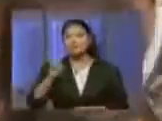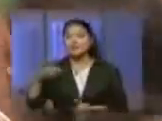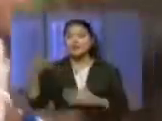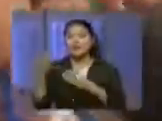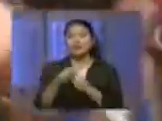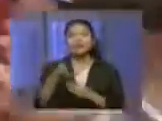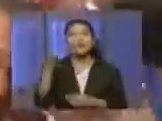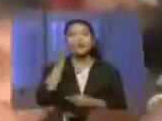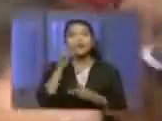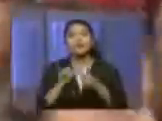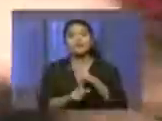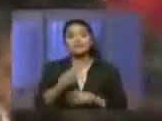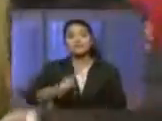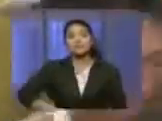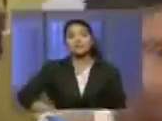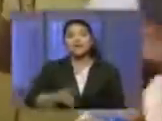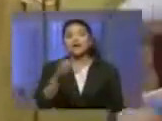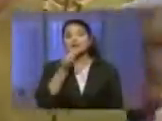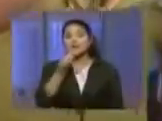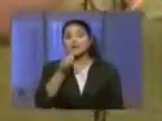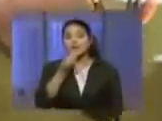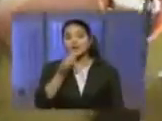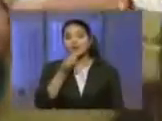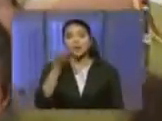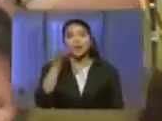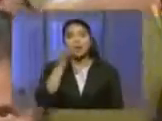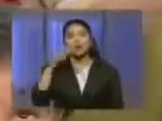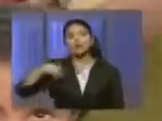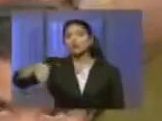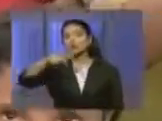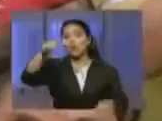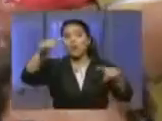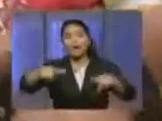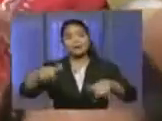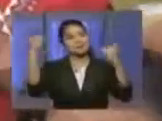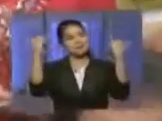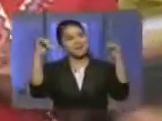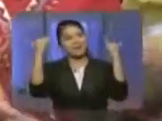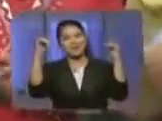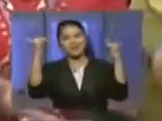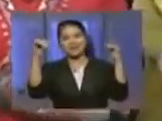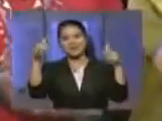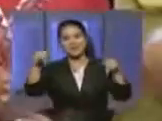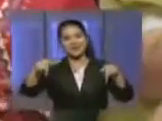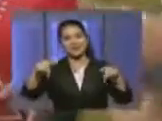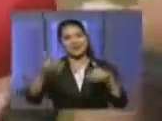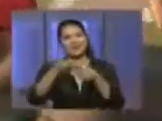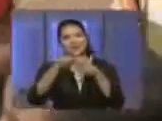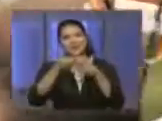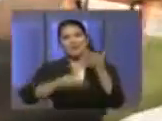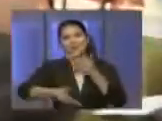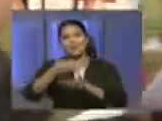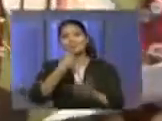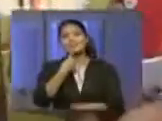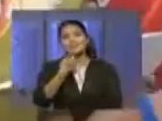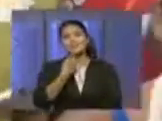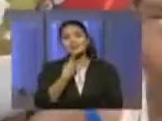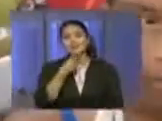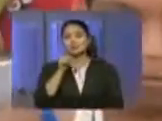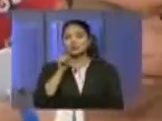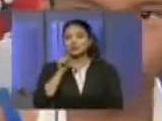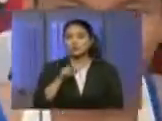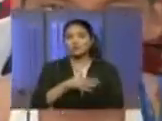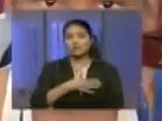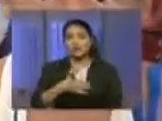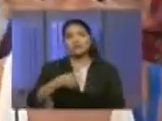viceministra de alimentación Jessica Ruiz bueno celebrando este día presidente queremos decirle que su palabra se